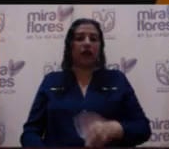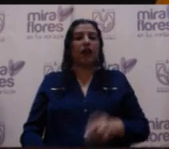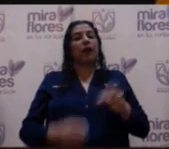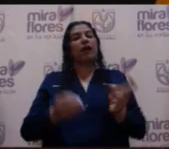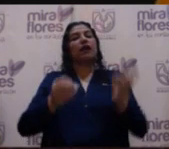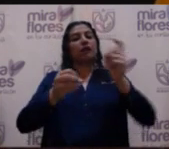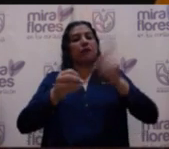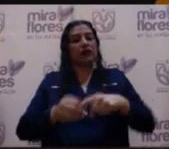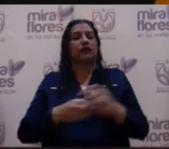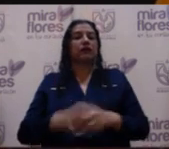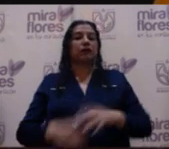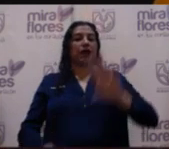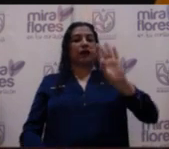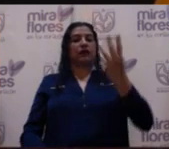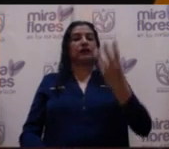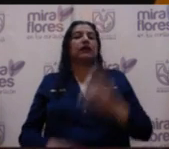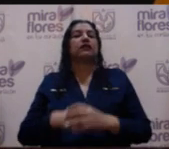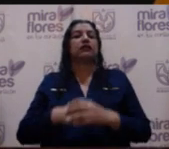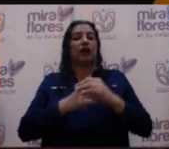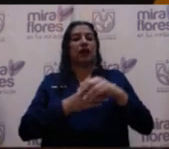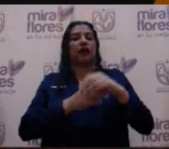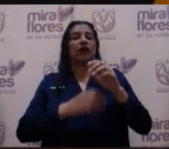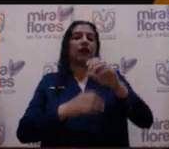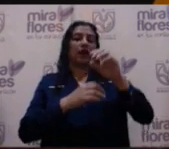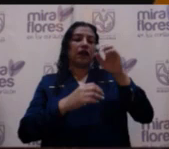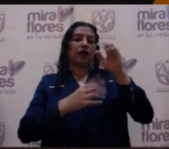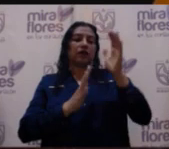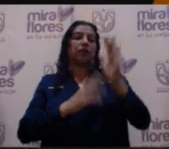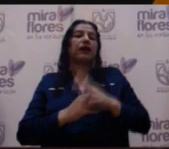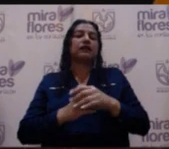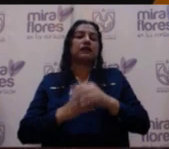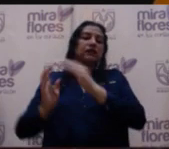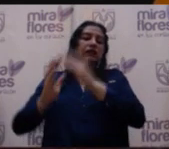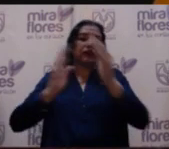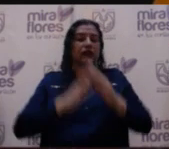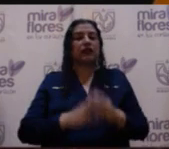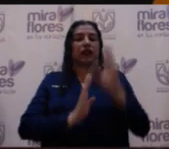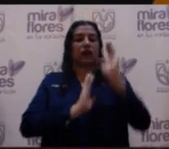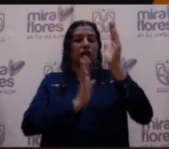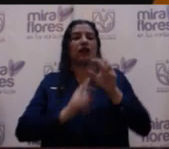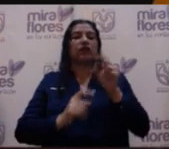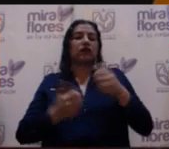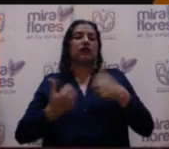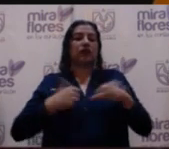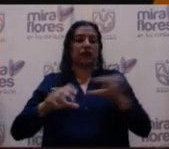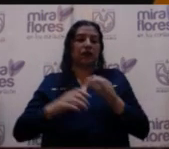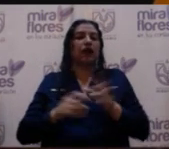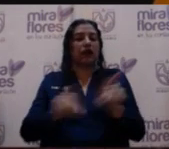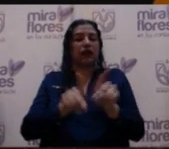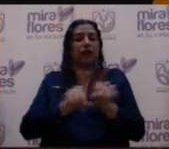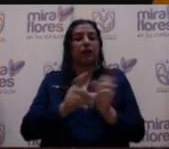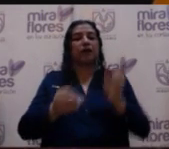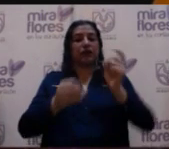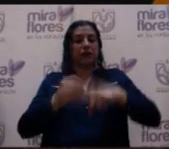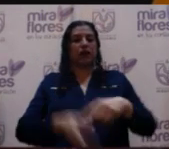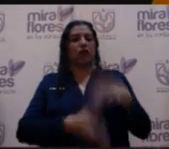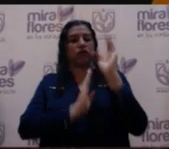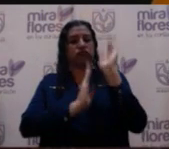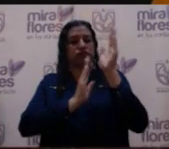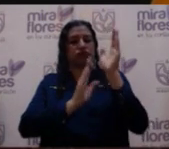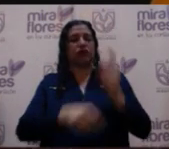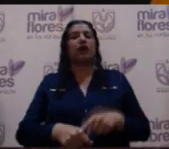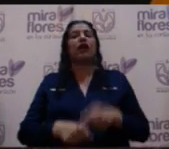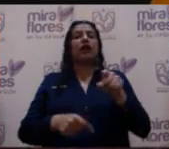fin que participe en la sexta edición de Smart City Expo World Congress, actividad en la que además participará como expositor,